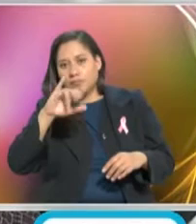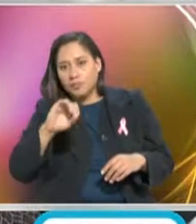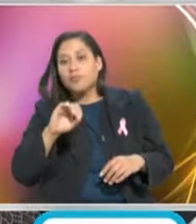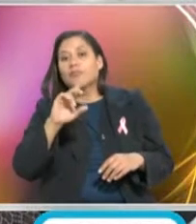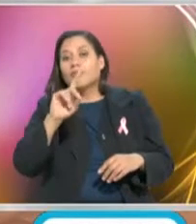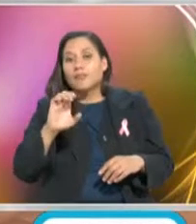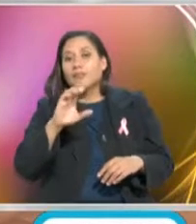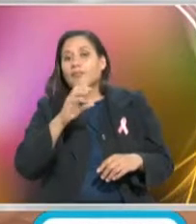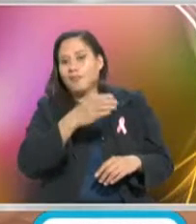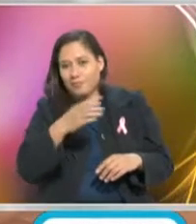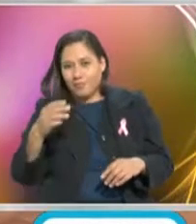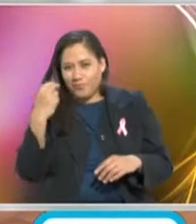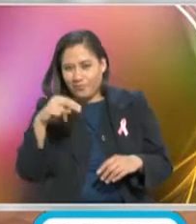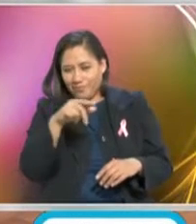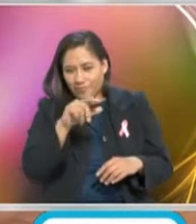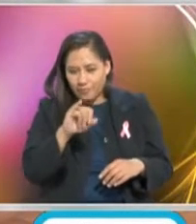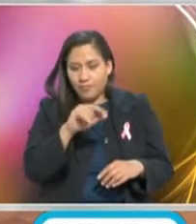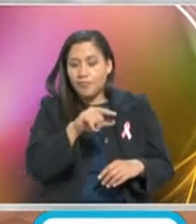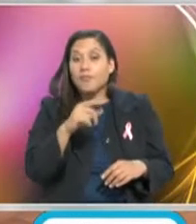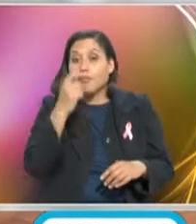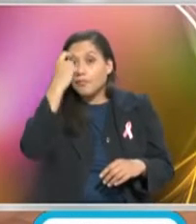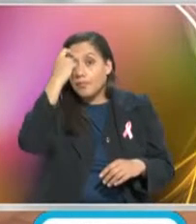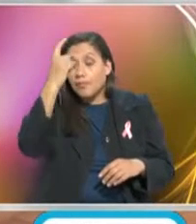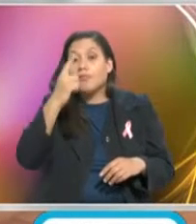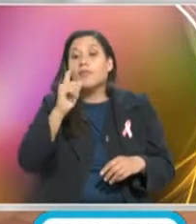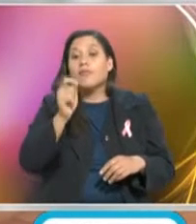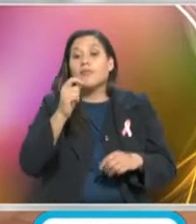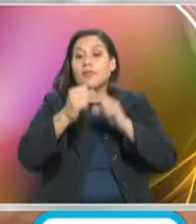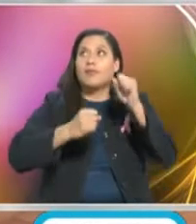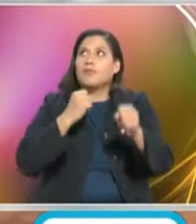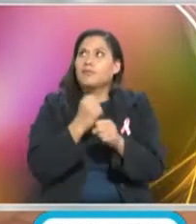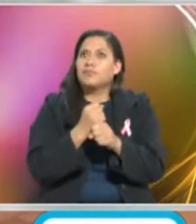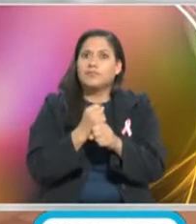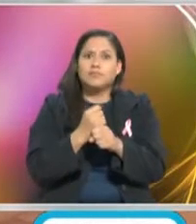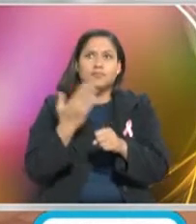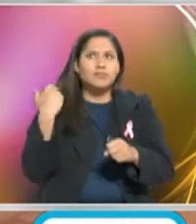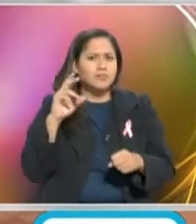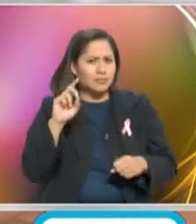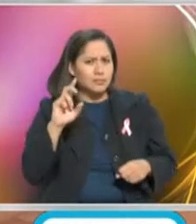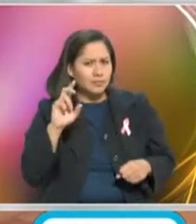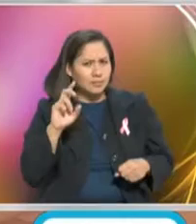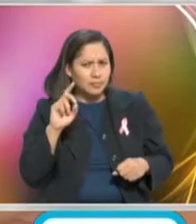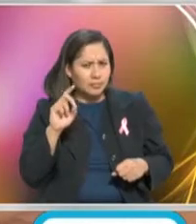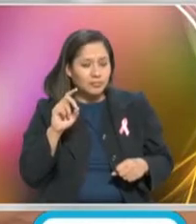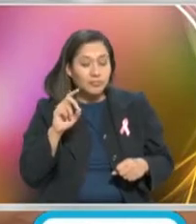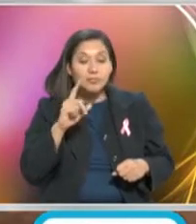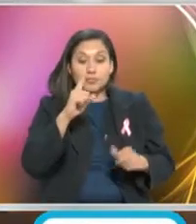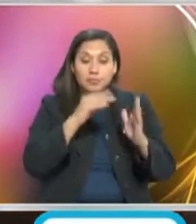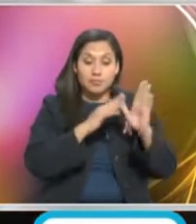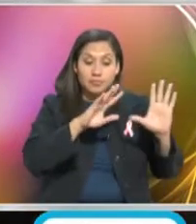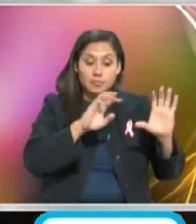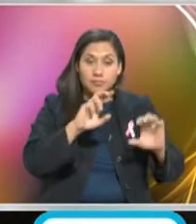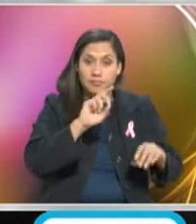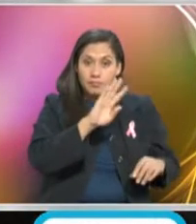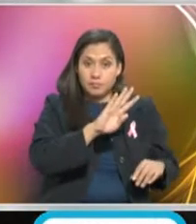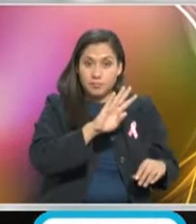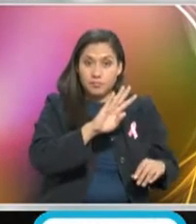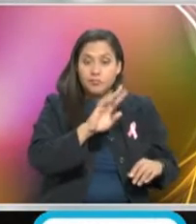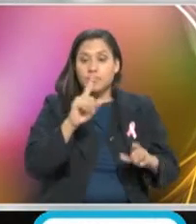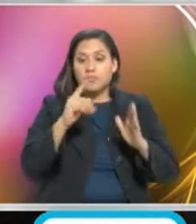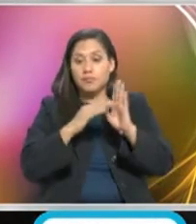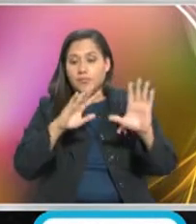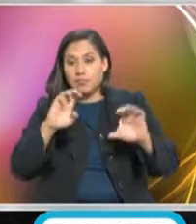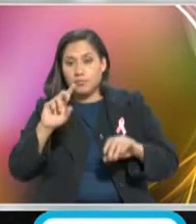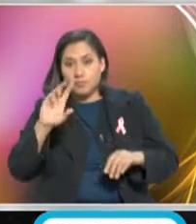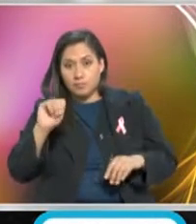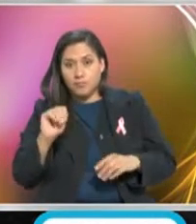Ese sistema él lo desarrolló en los años 30. Sí. Entre 1934 y 39